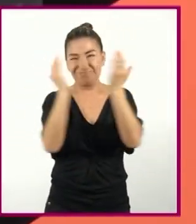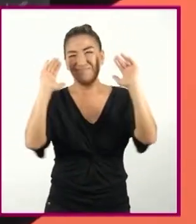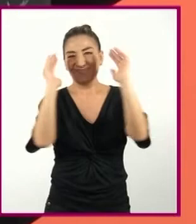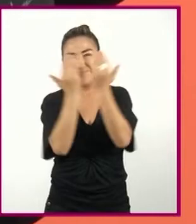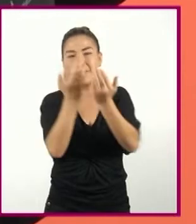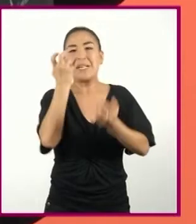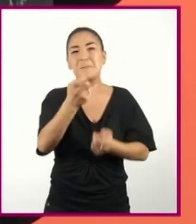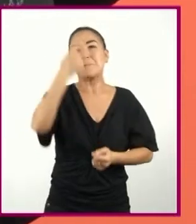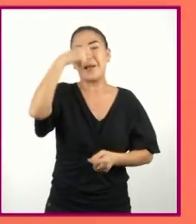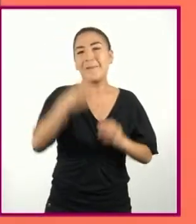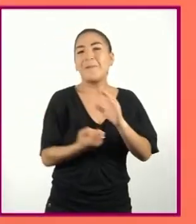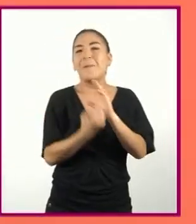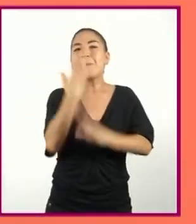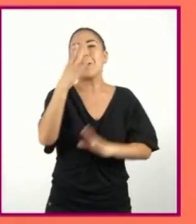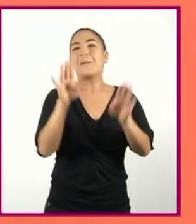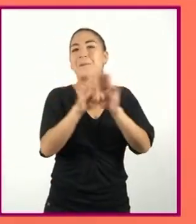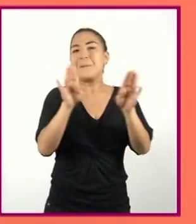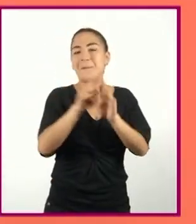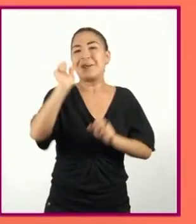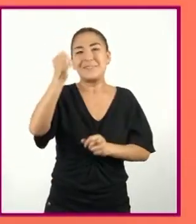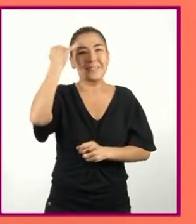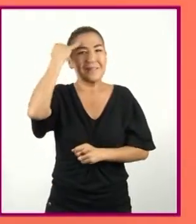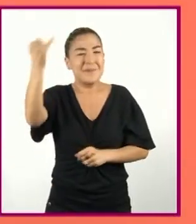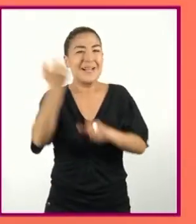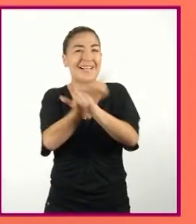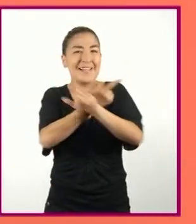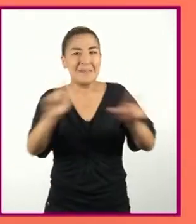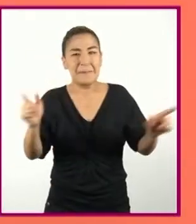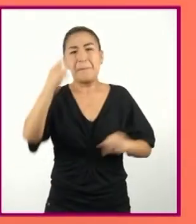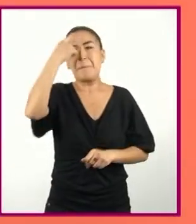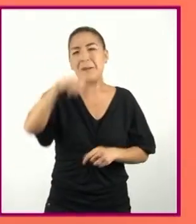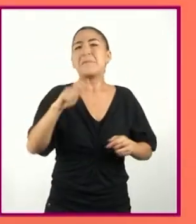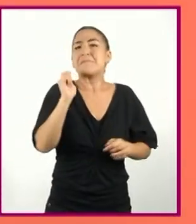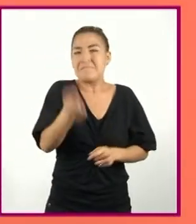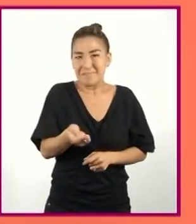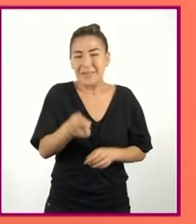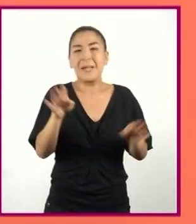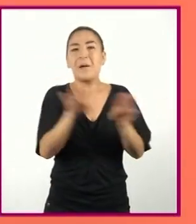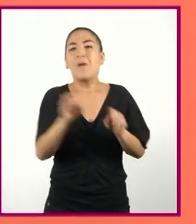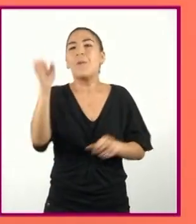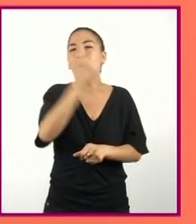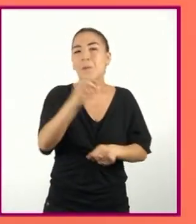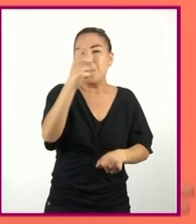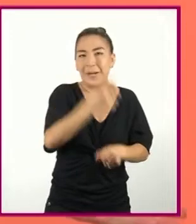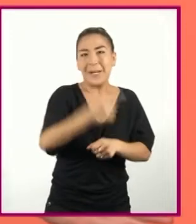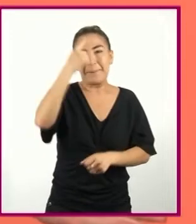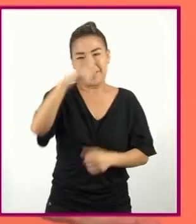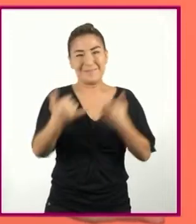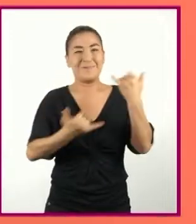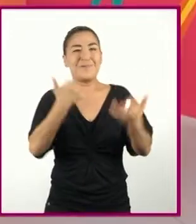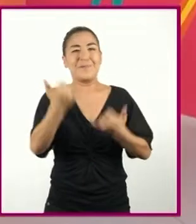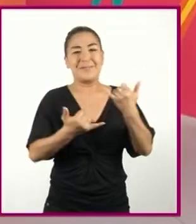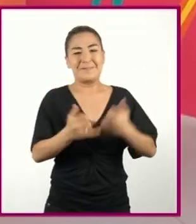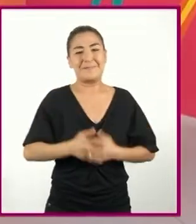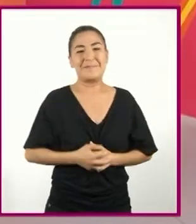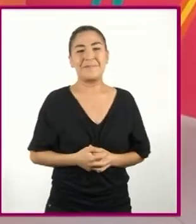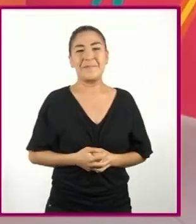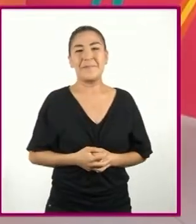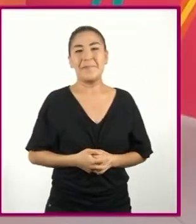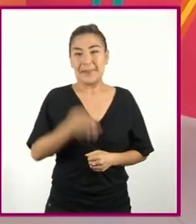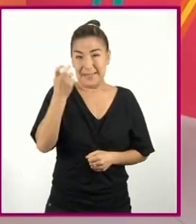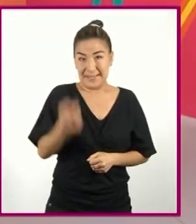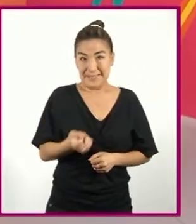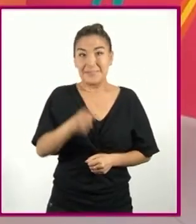liberar nuestra imaginación y darnos tiempo y la oportunidad de jugar. De